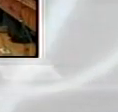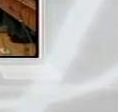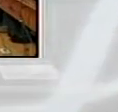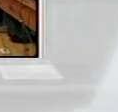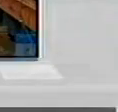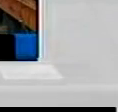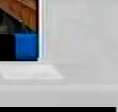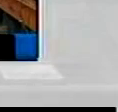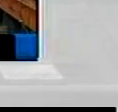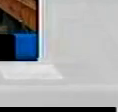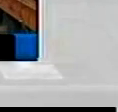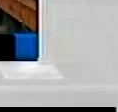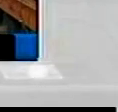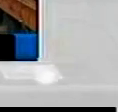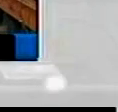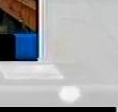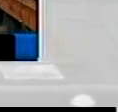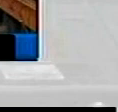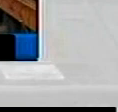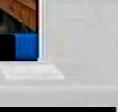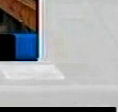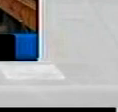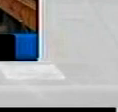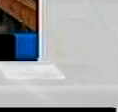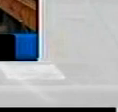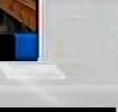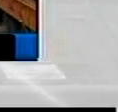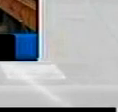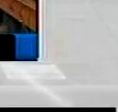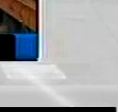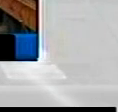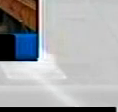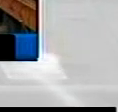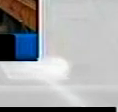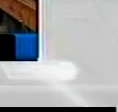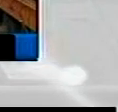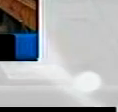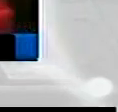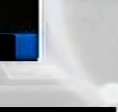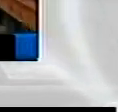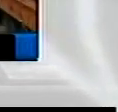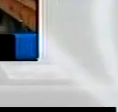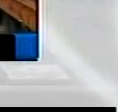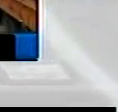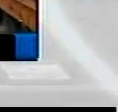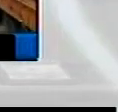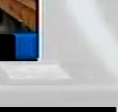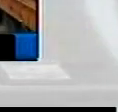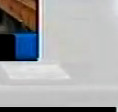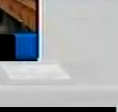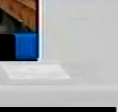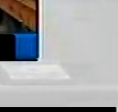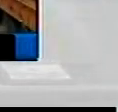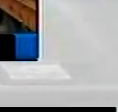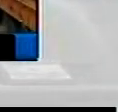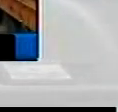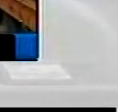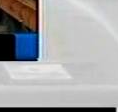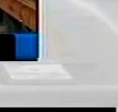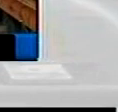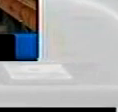al Congreso de la República, precisamente para escuchar las opiniones de los integrantes de la Comisión de Constitución. Ellos han sido